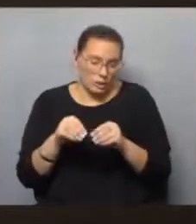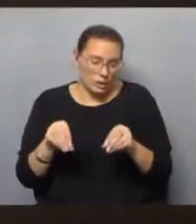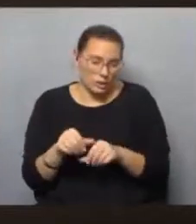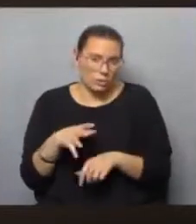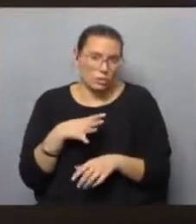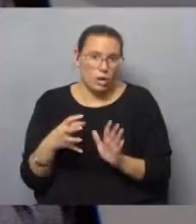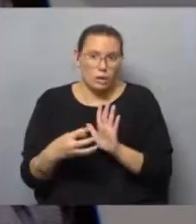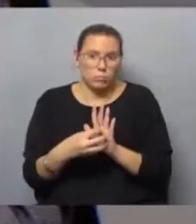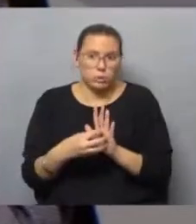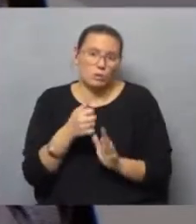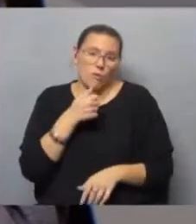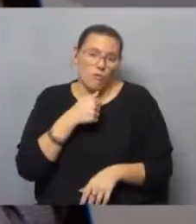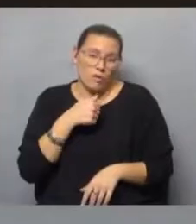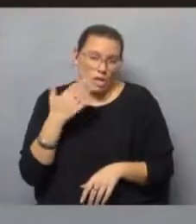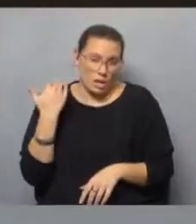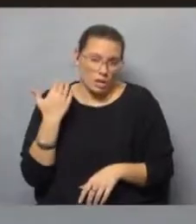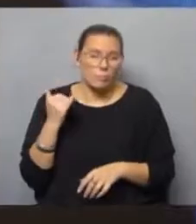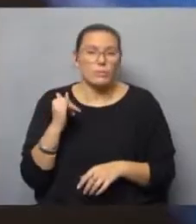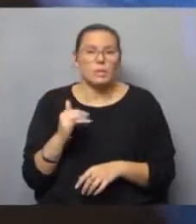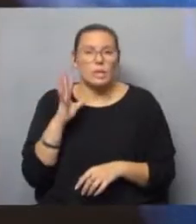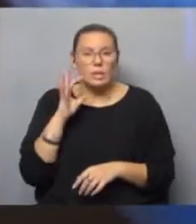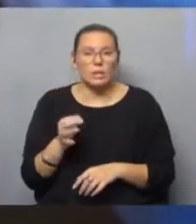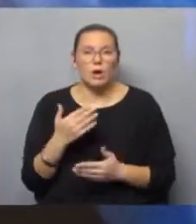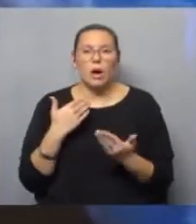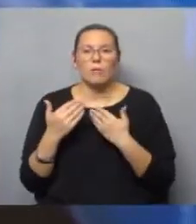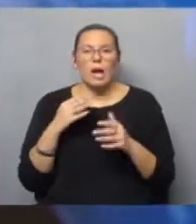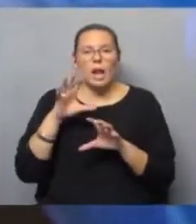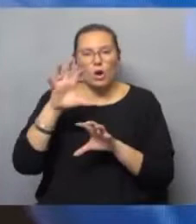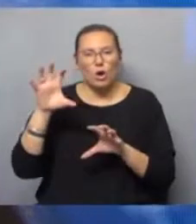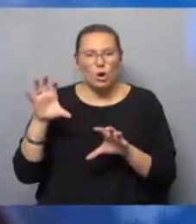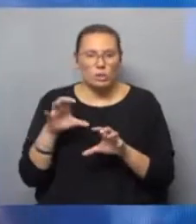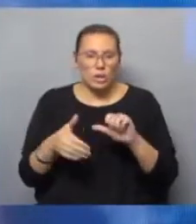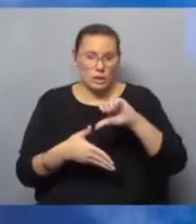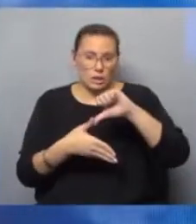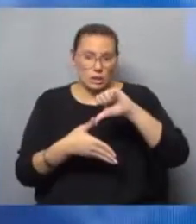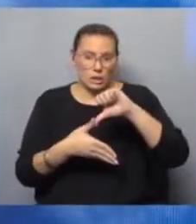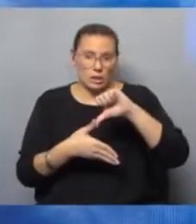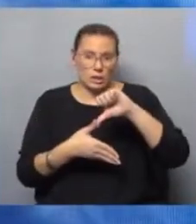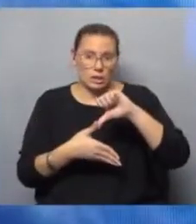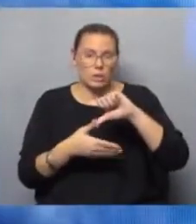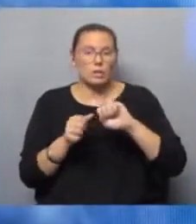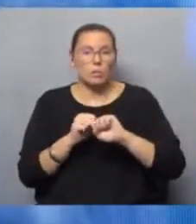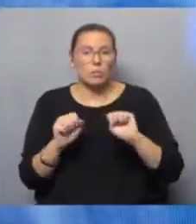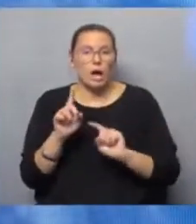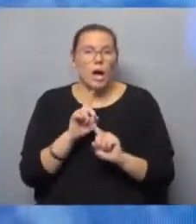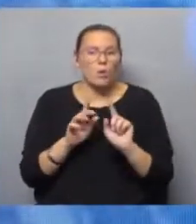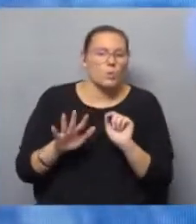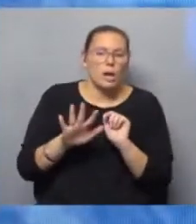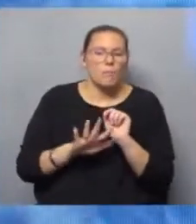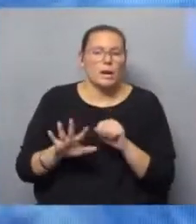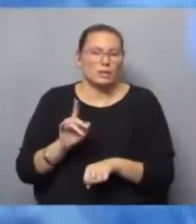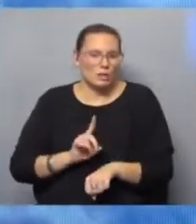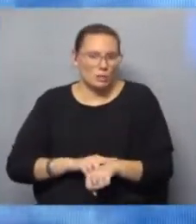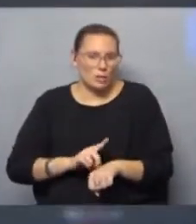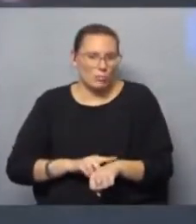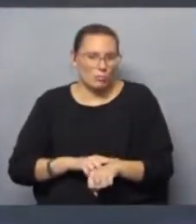Claro. Y son huellas viejas. Claro, sí, sí. Es más, incluso creo que hablar de continente sudamericano también se puede restringir a cierto espacio temporal, porque no